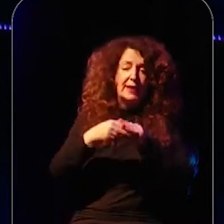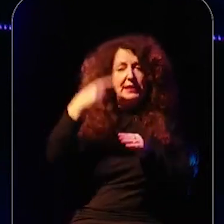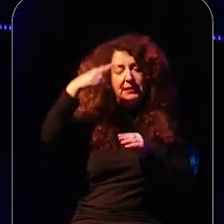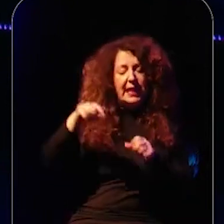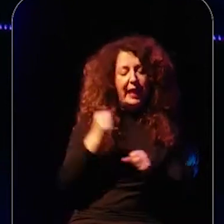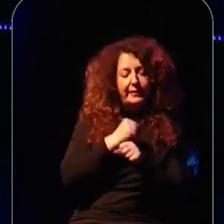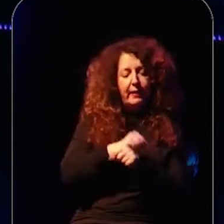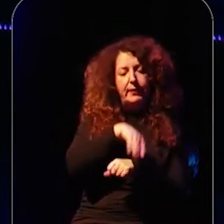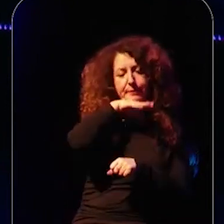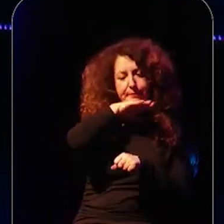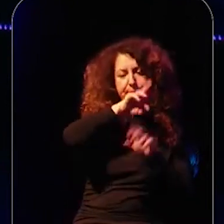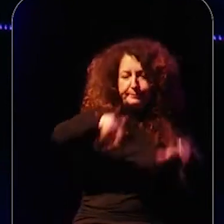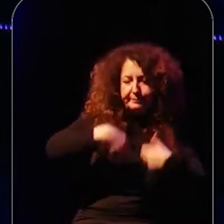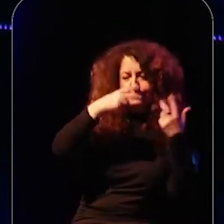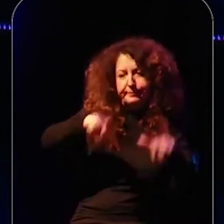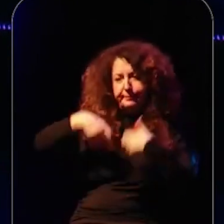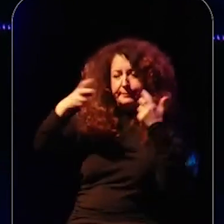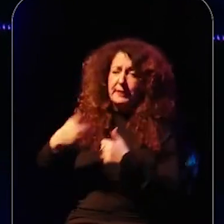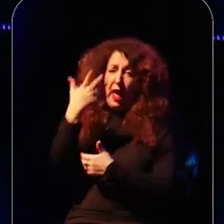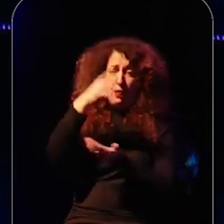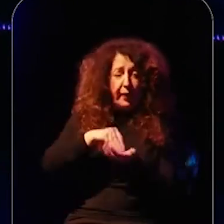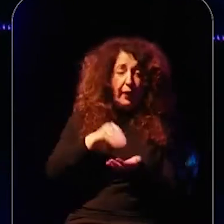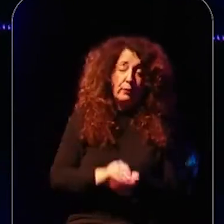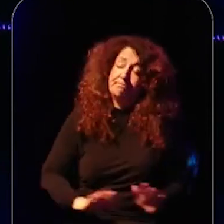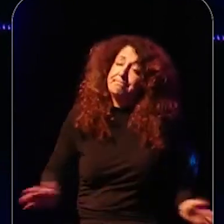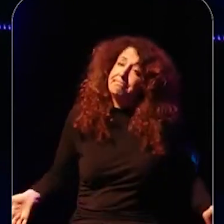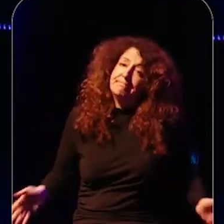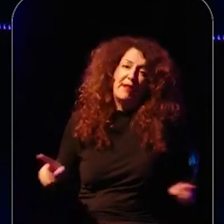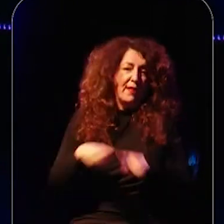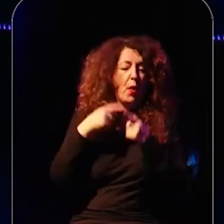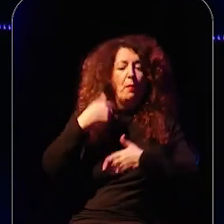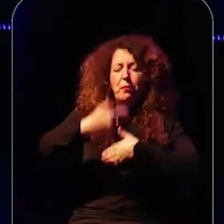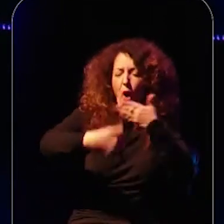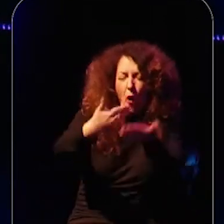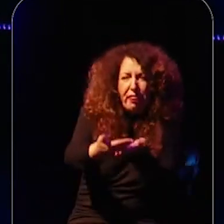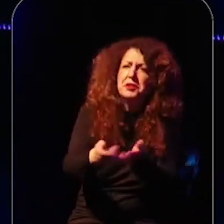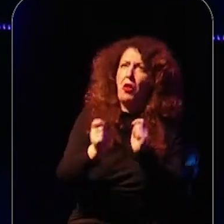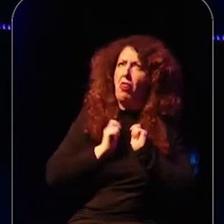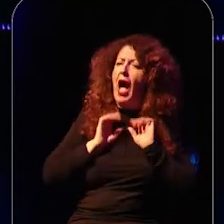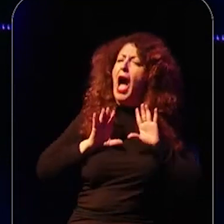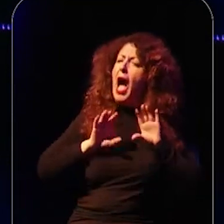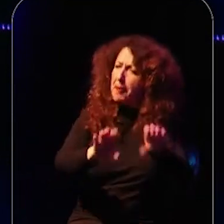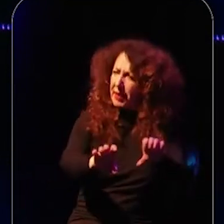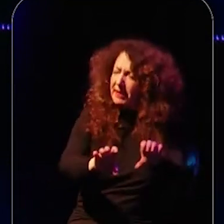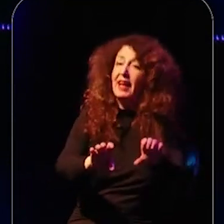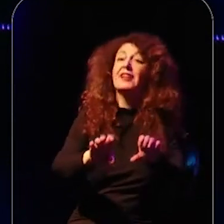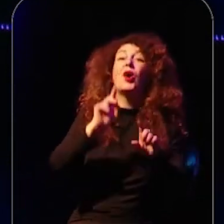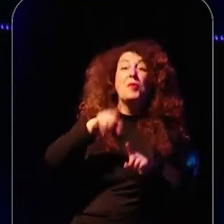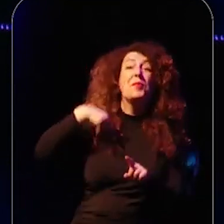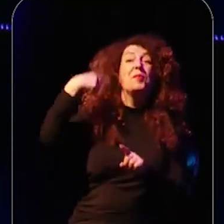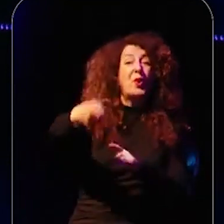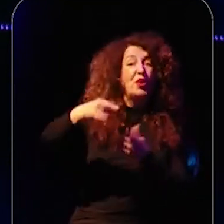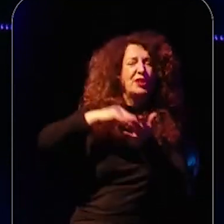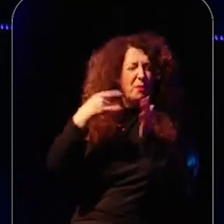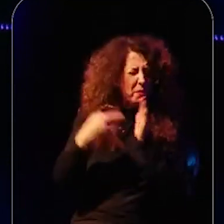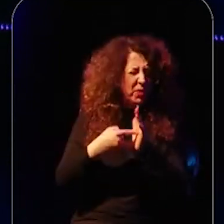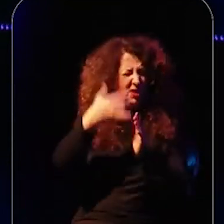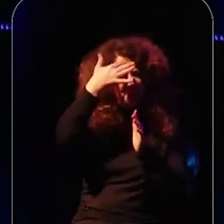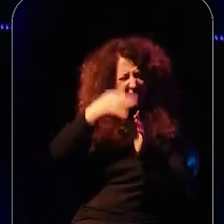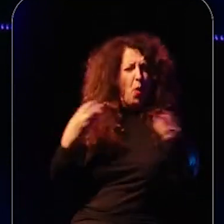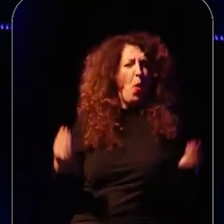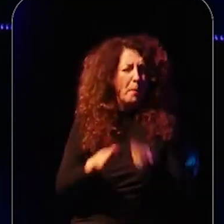5 veces, pues bueno, pues todo es proceso, todo es aprendizaje y todo eso hace que el siguiente proyecto lo hagas mejor, más